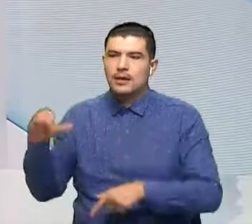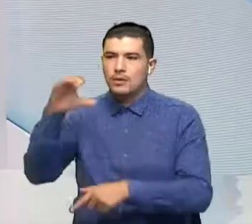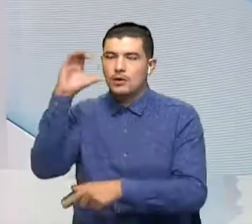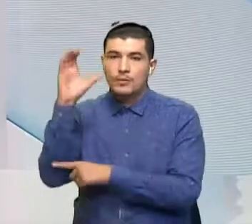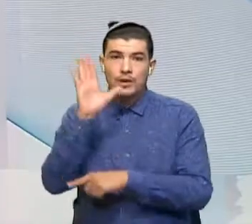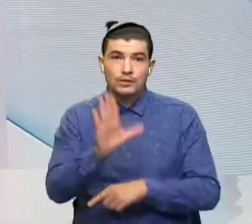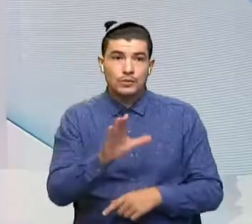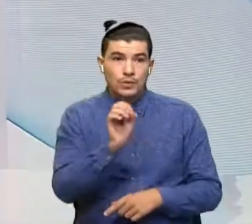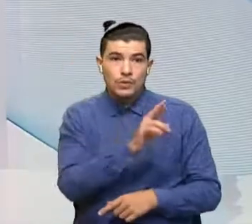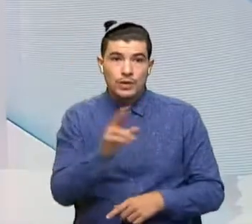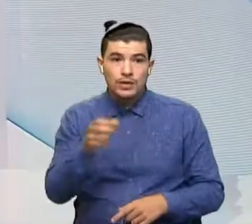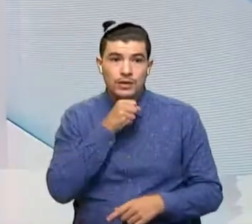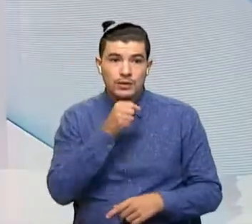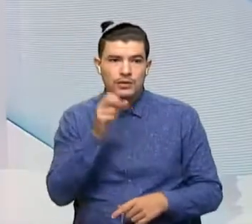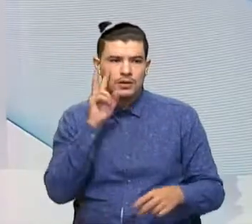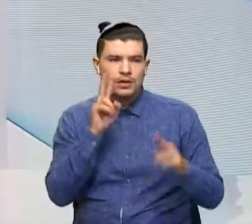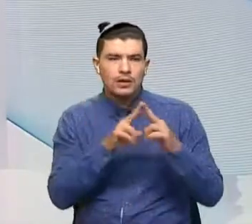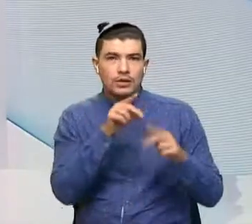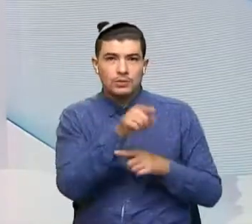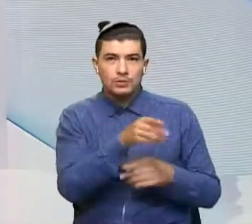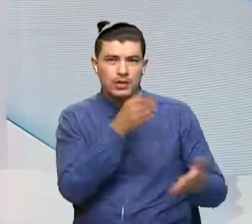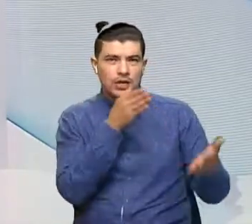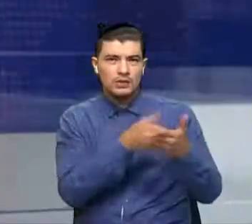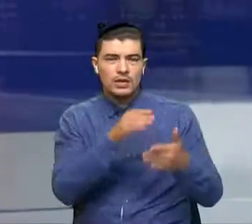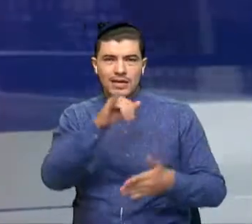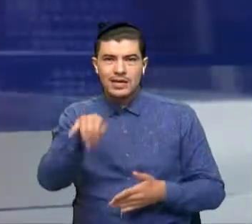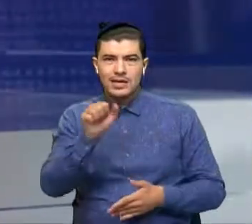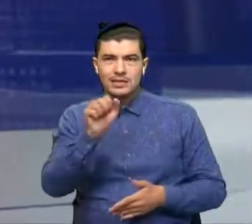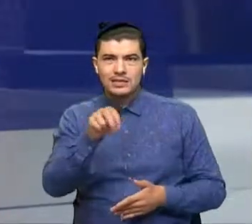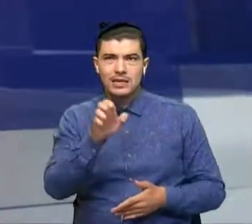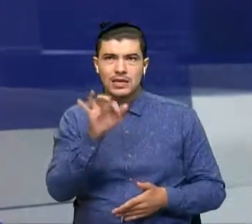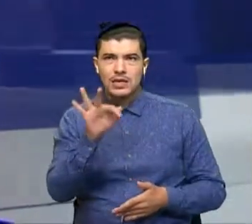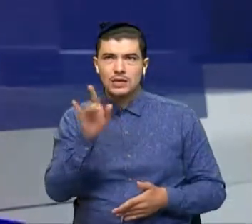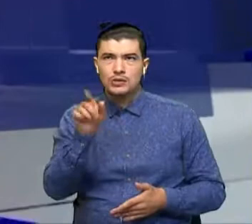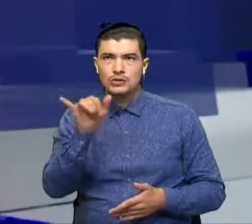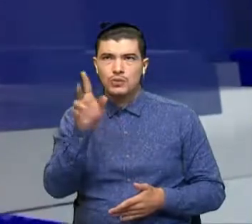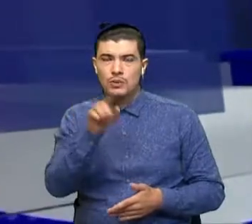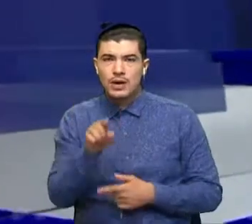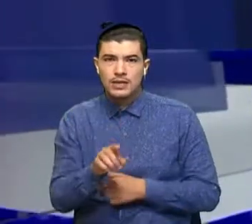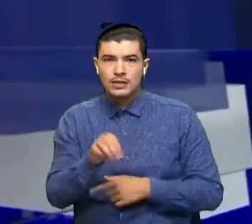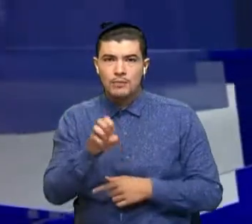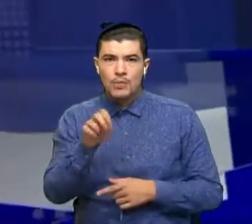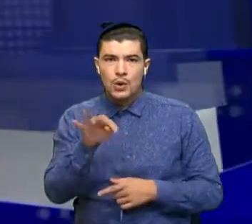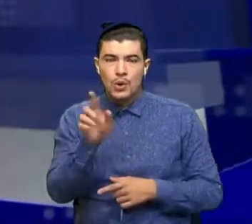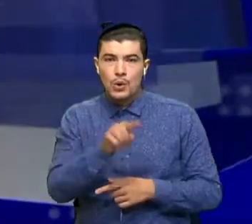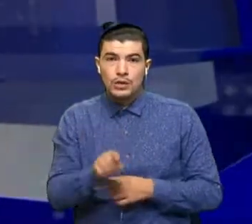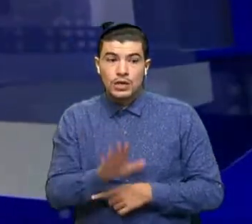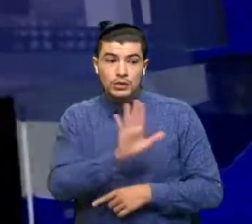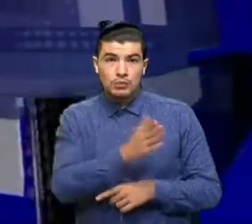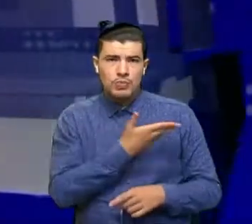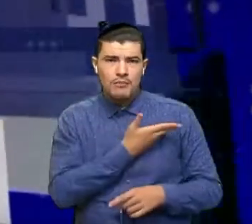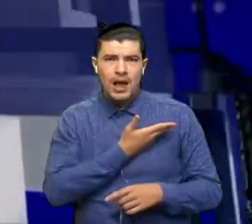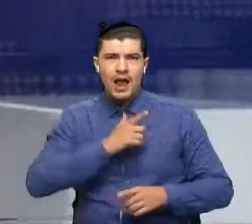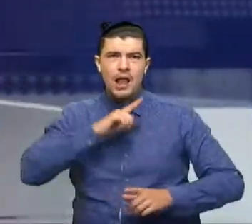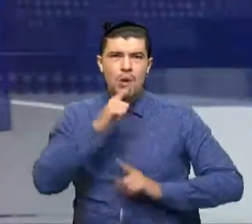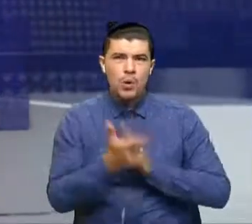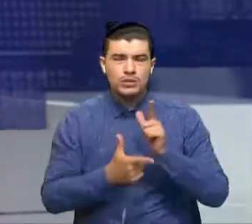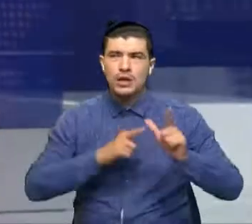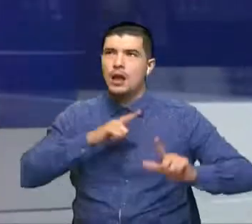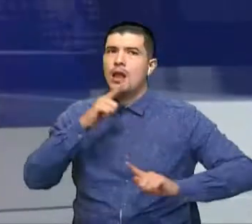Y Oriente Noticias hace seguimiento a la denuncia de Janet Suárez Montes, una madre de familia quien ha luchado